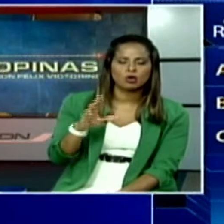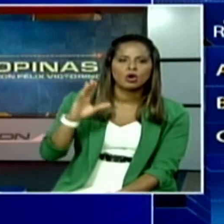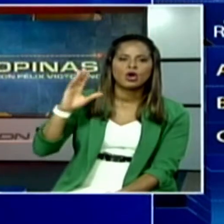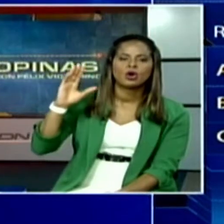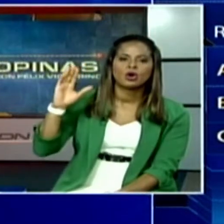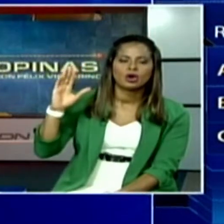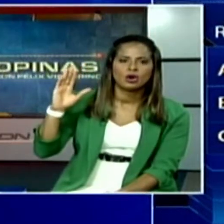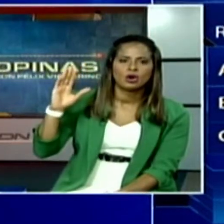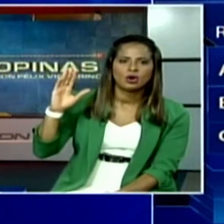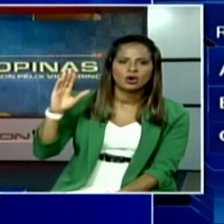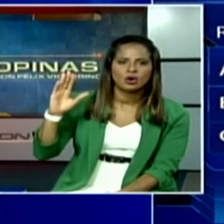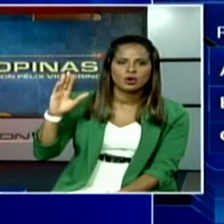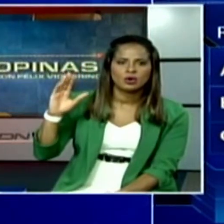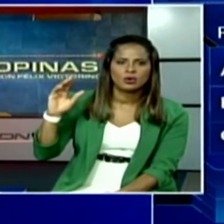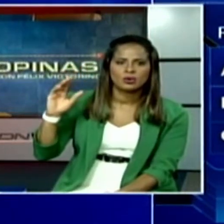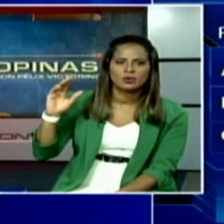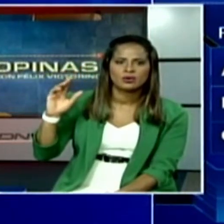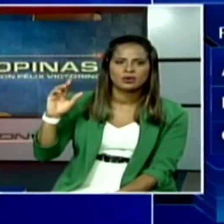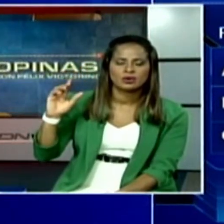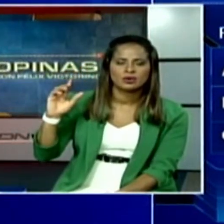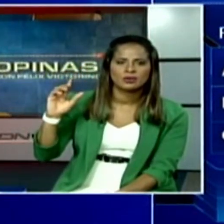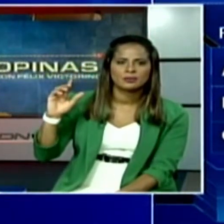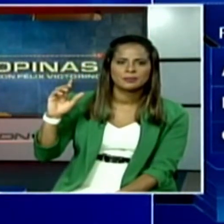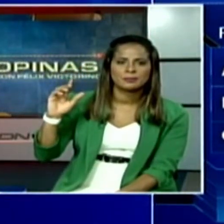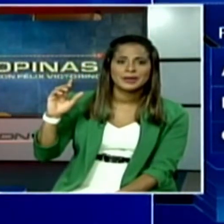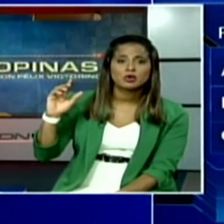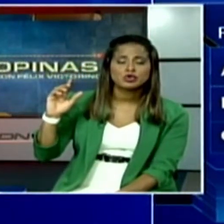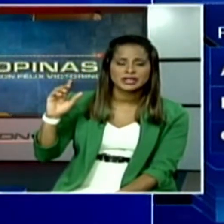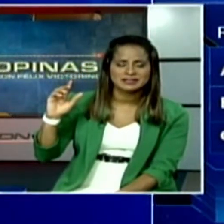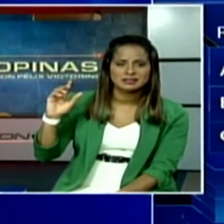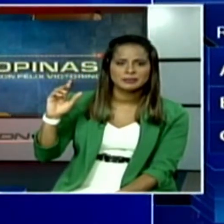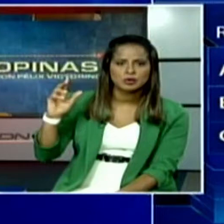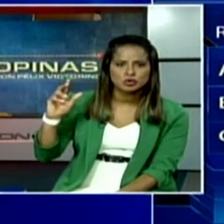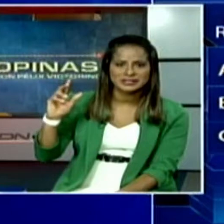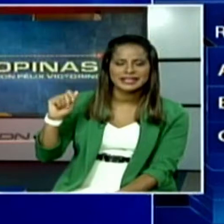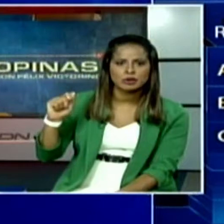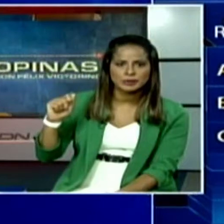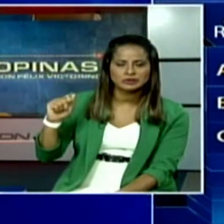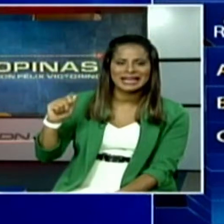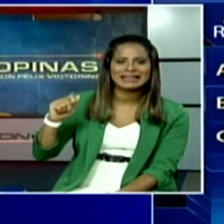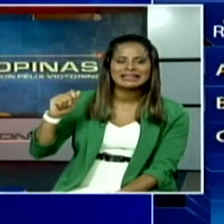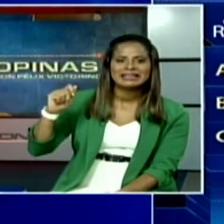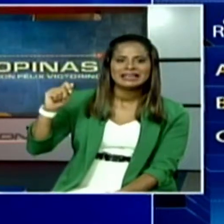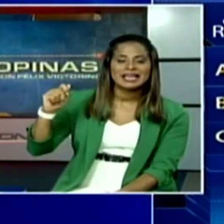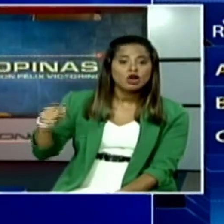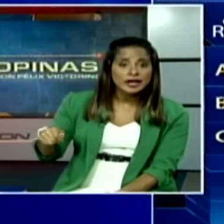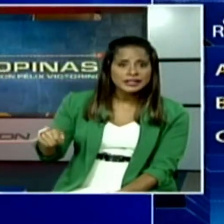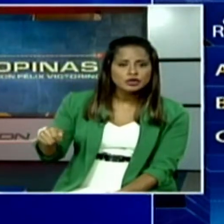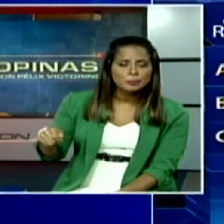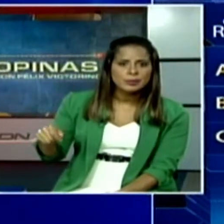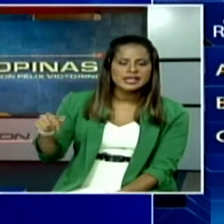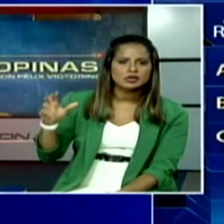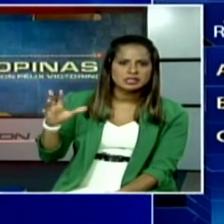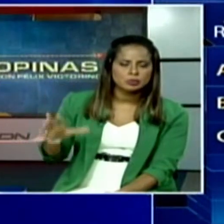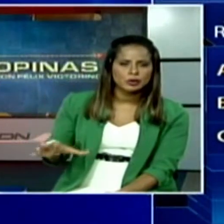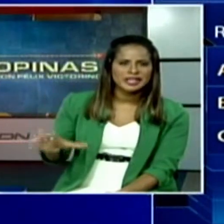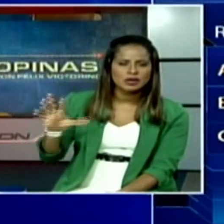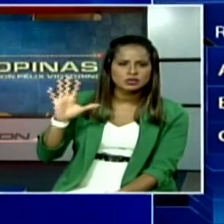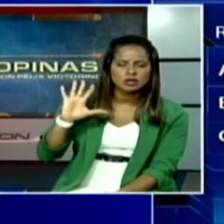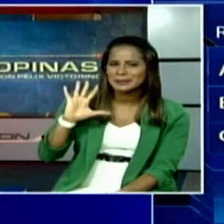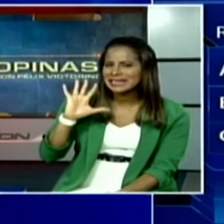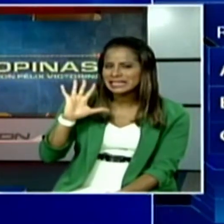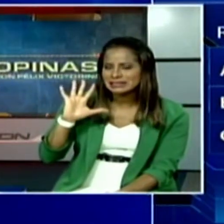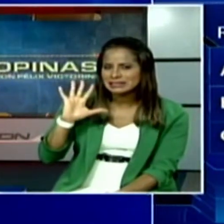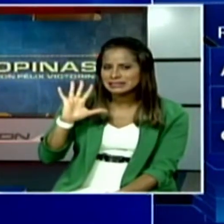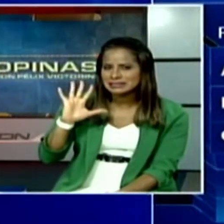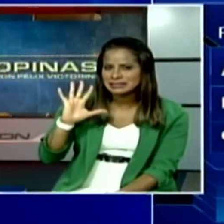preguntar algo. La gente anda por su cuenta y las autoridades no hacen nada. ¿Me escuchas? ¿Me escuchas? Dígame. Te quiero preguntar. En los carritos públicos se supone que ahora